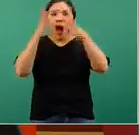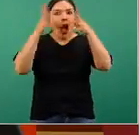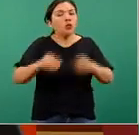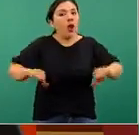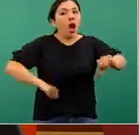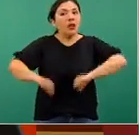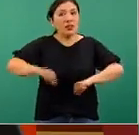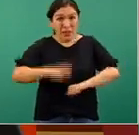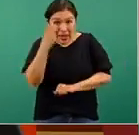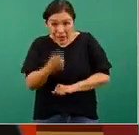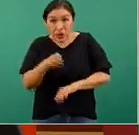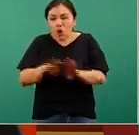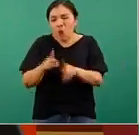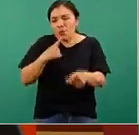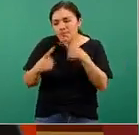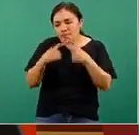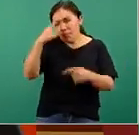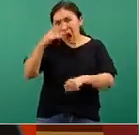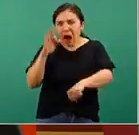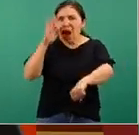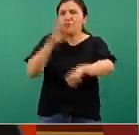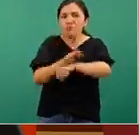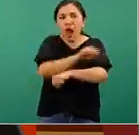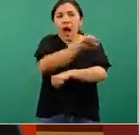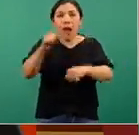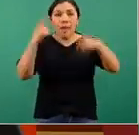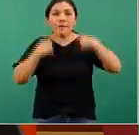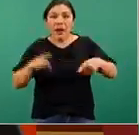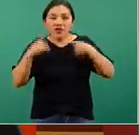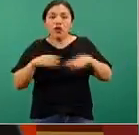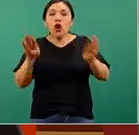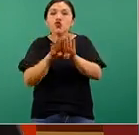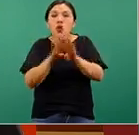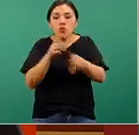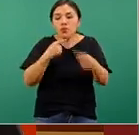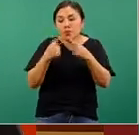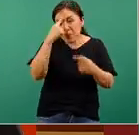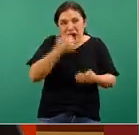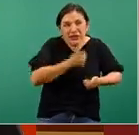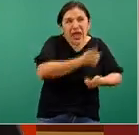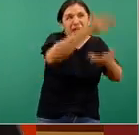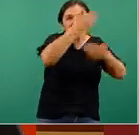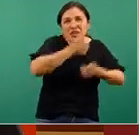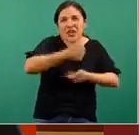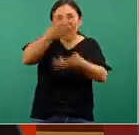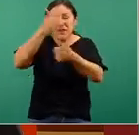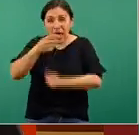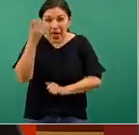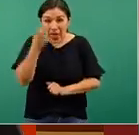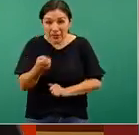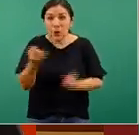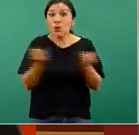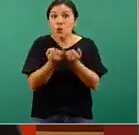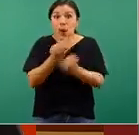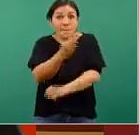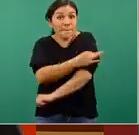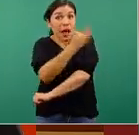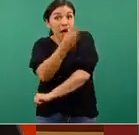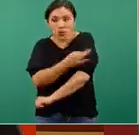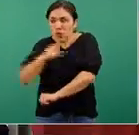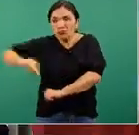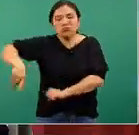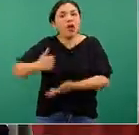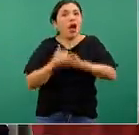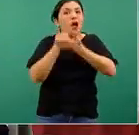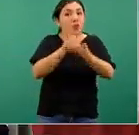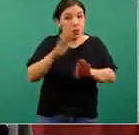ellas, la distribución logística, la protección de las personas, la protección del operativo y desde luego también la propia vacunación,